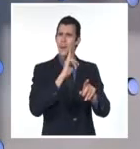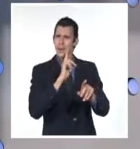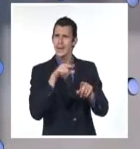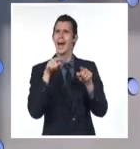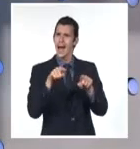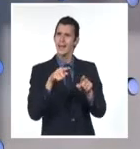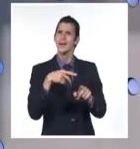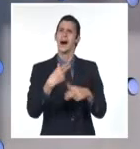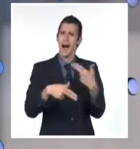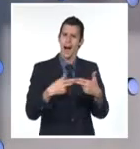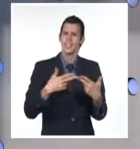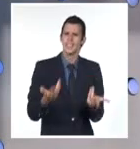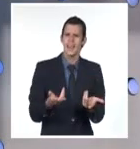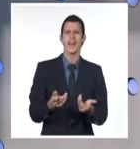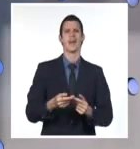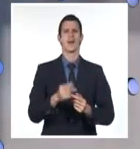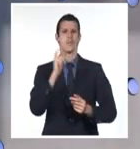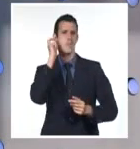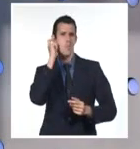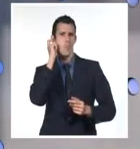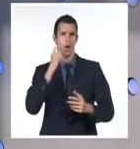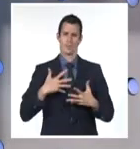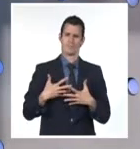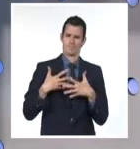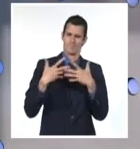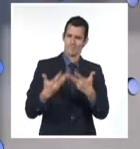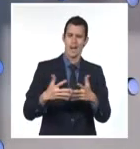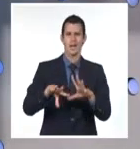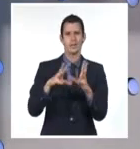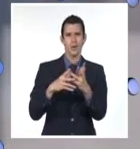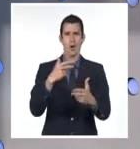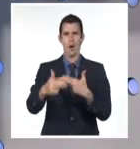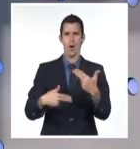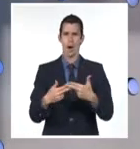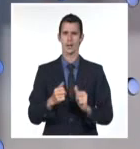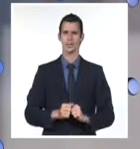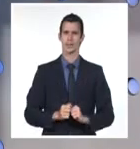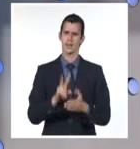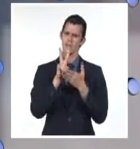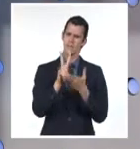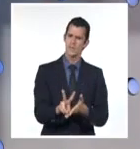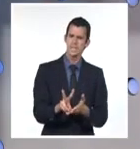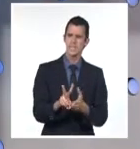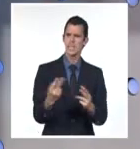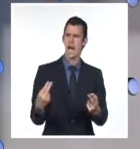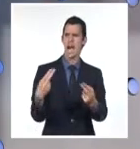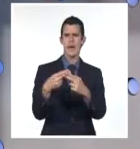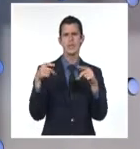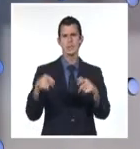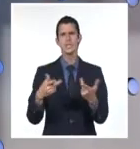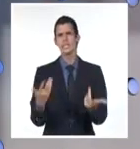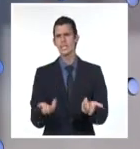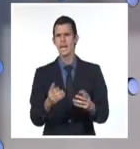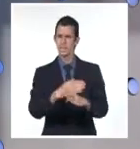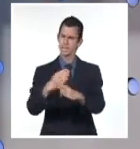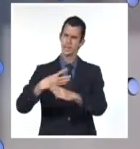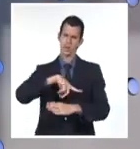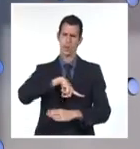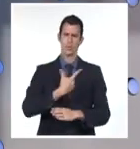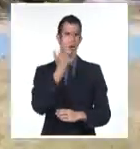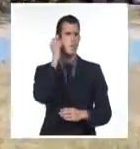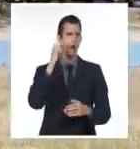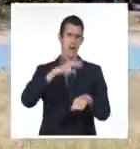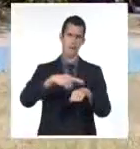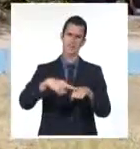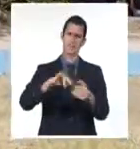Asistió la presidenta del Consejo Nacional de las Artes Plásticas, Norma Rodríguez de Ribet, y colaboradores del proyecto Quisicuaba del barrio Los Sitios.